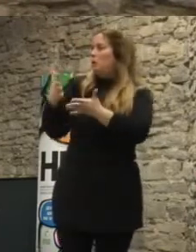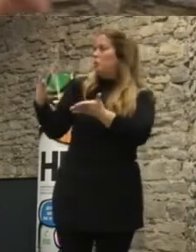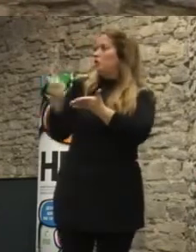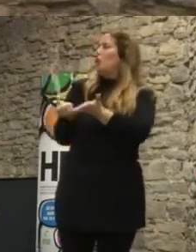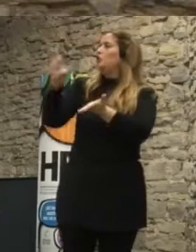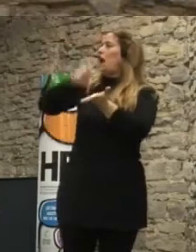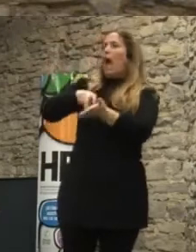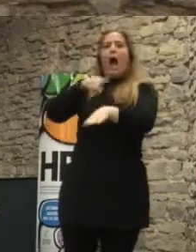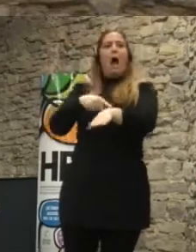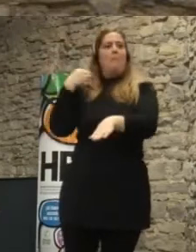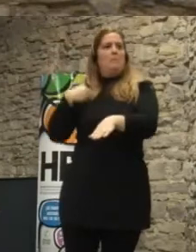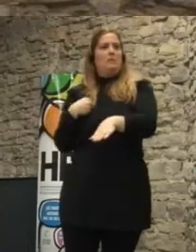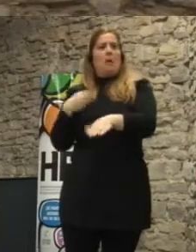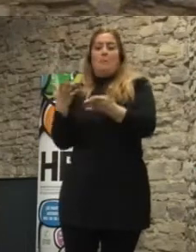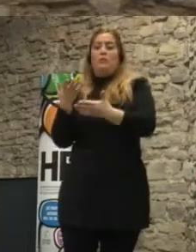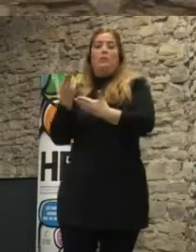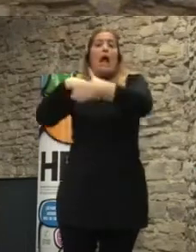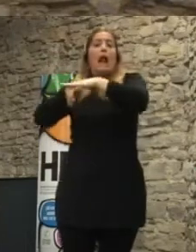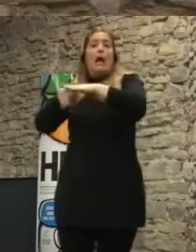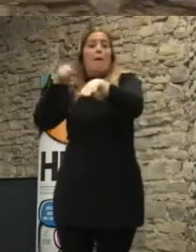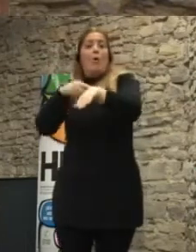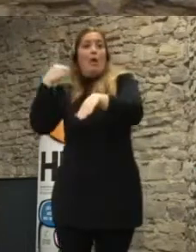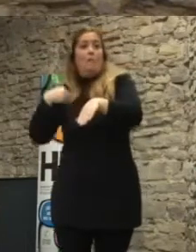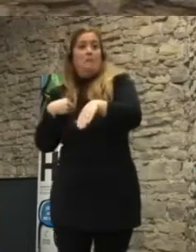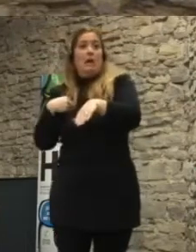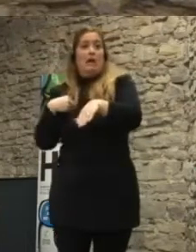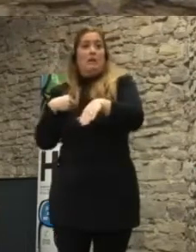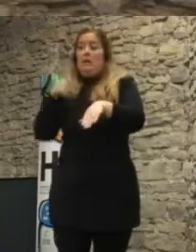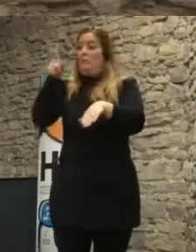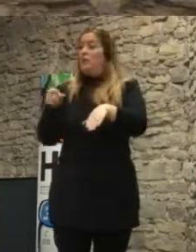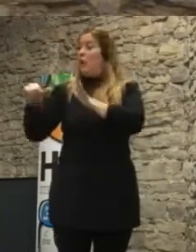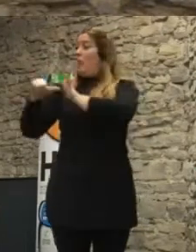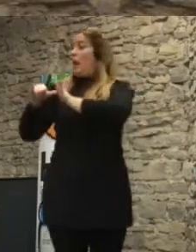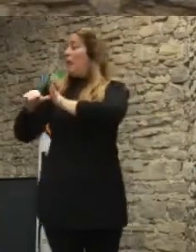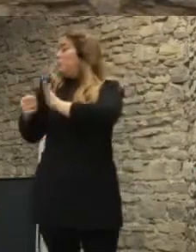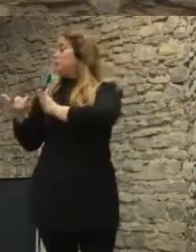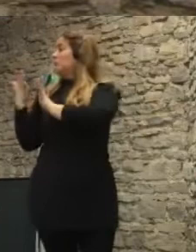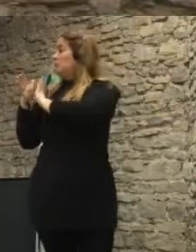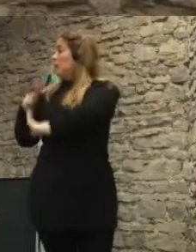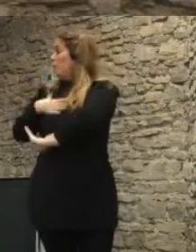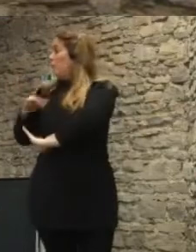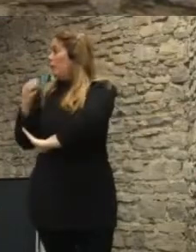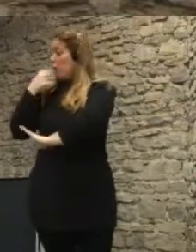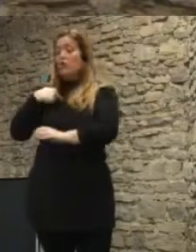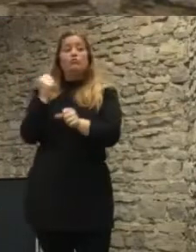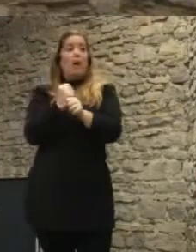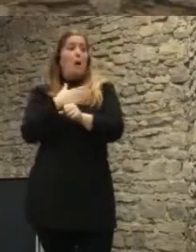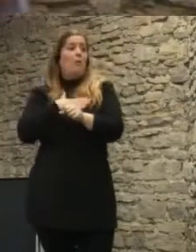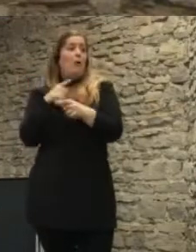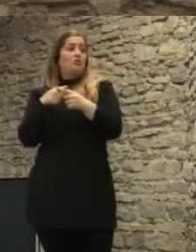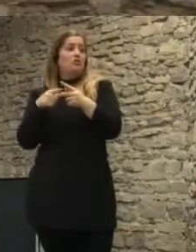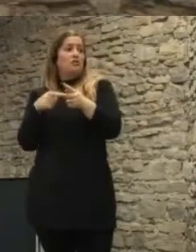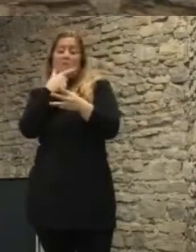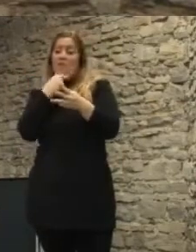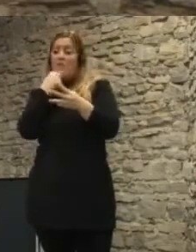se acostaba más o menos a la misma hora y podía explicarle al de al lado pues a qué se dedicaba, con muchos implícitos, porque